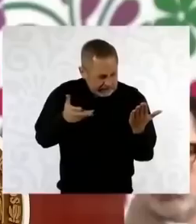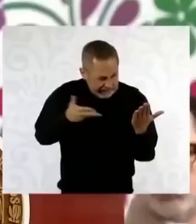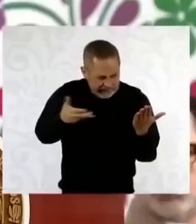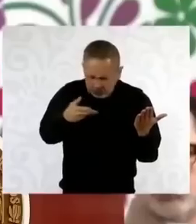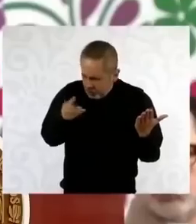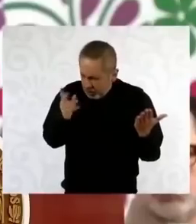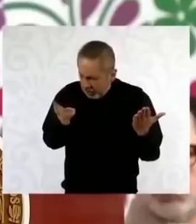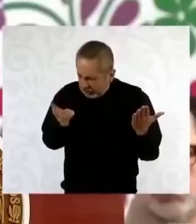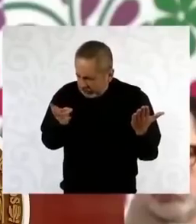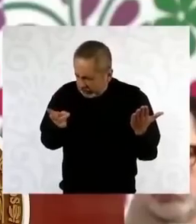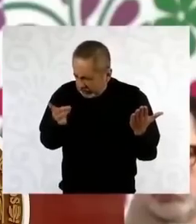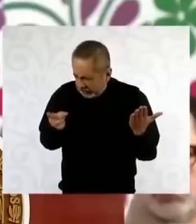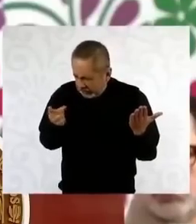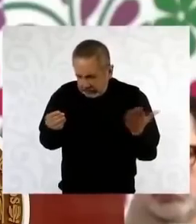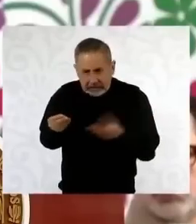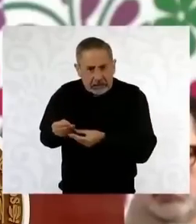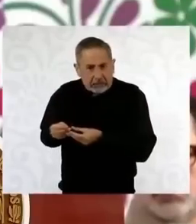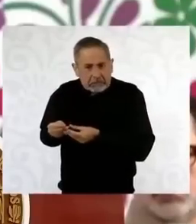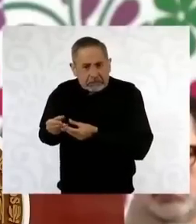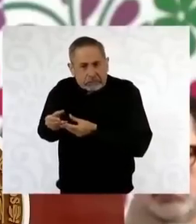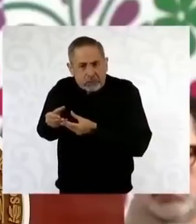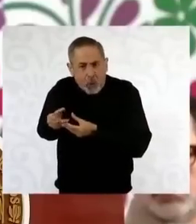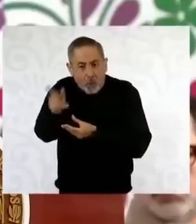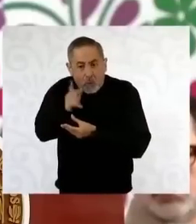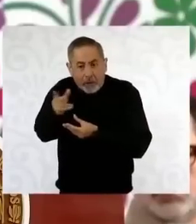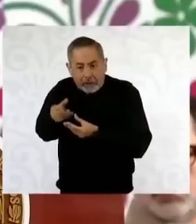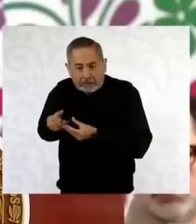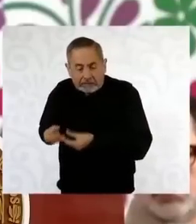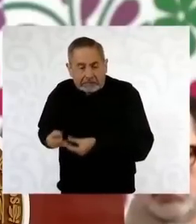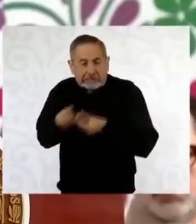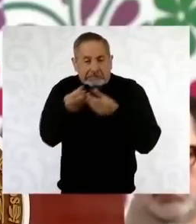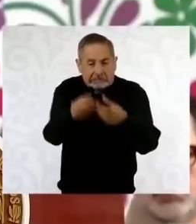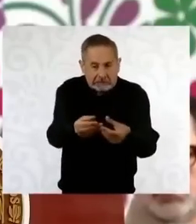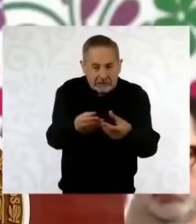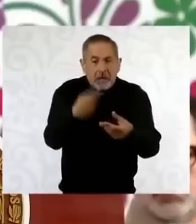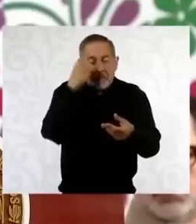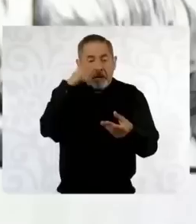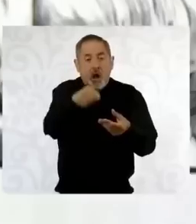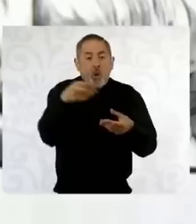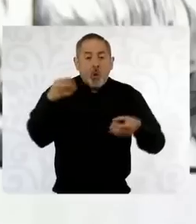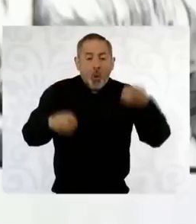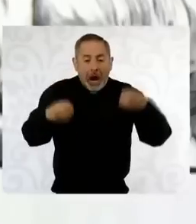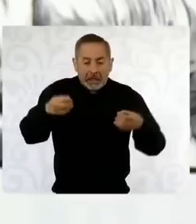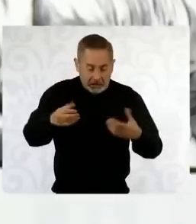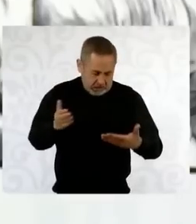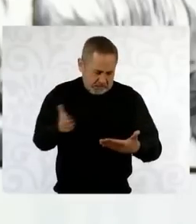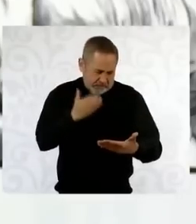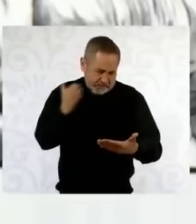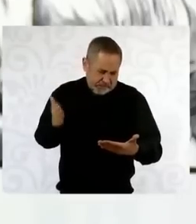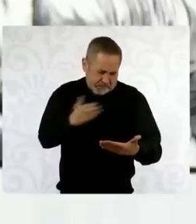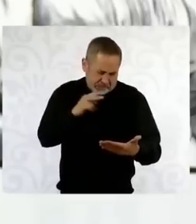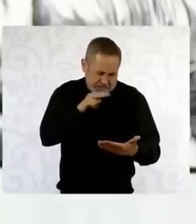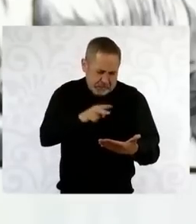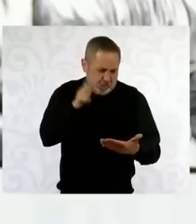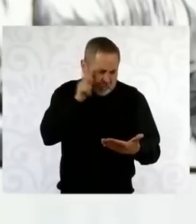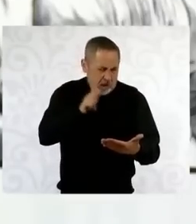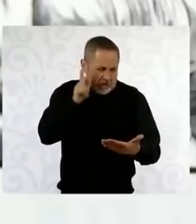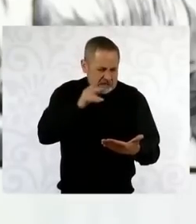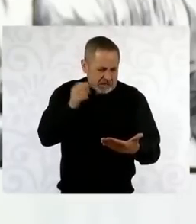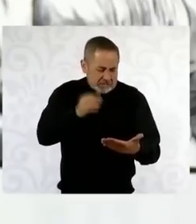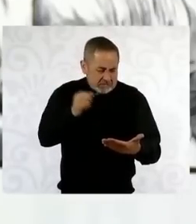Ministerio Público a un juez y un juez otorga una orden de aprehensión, el